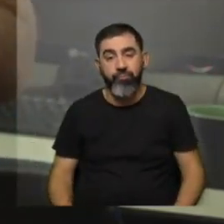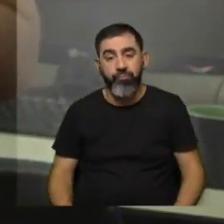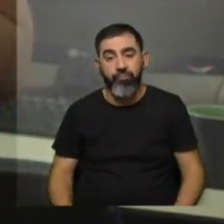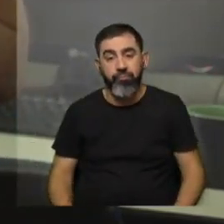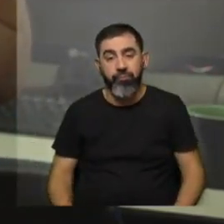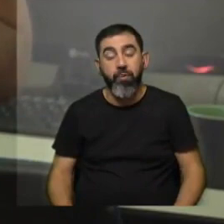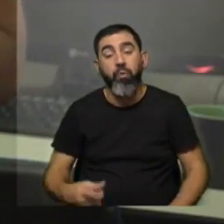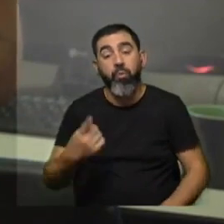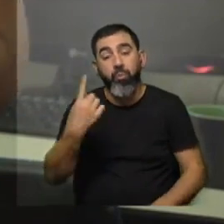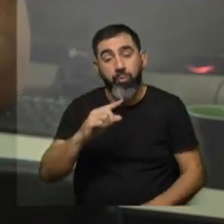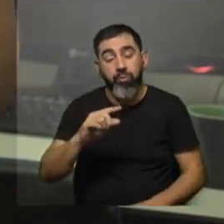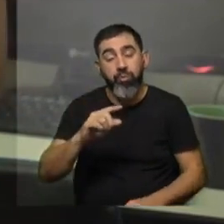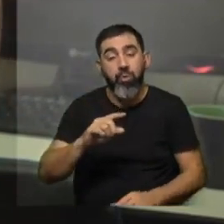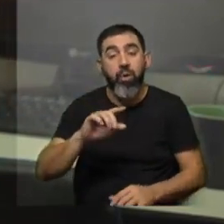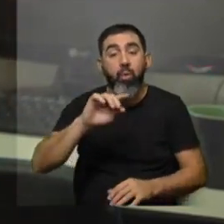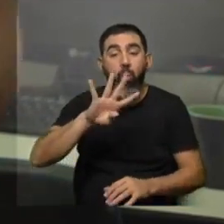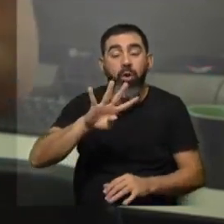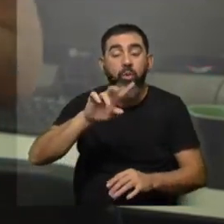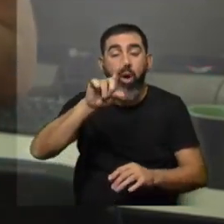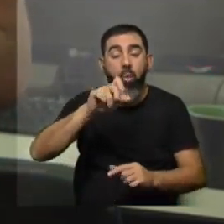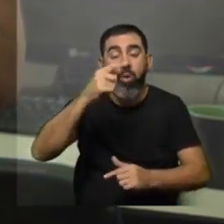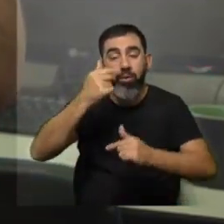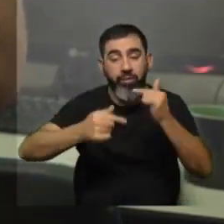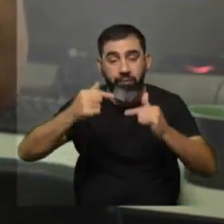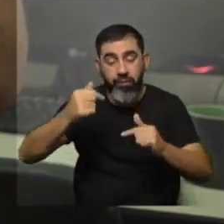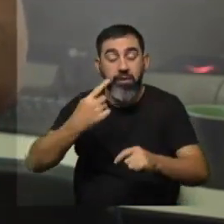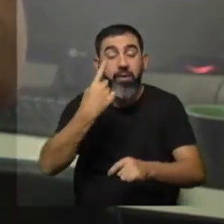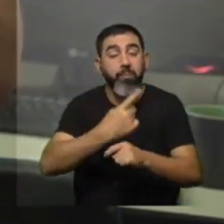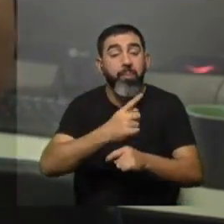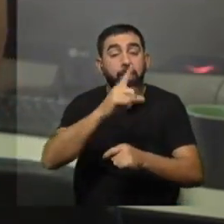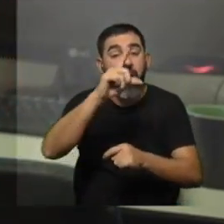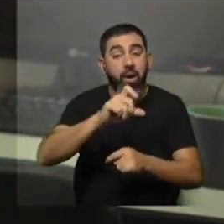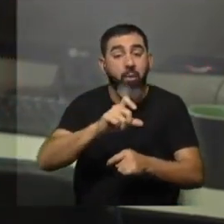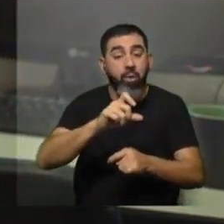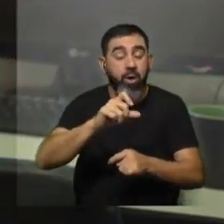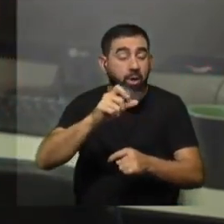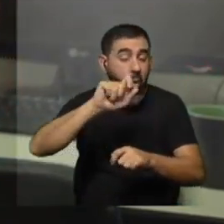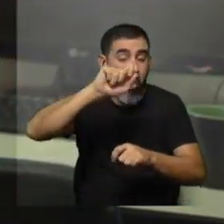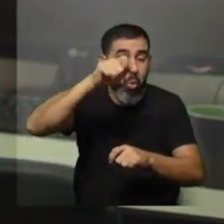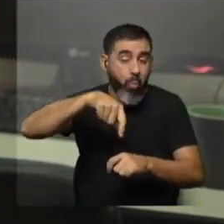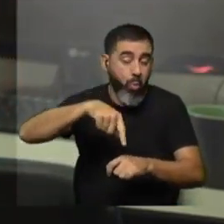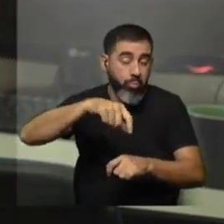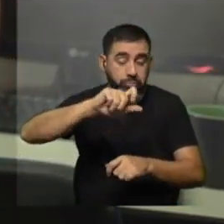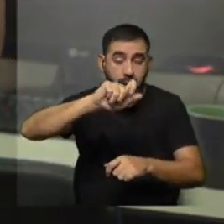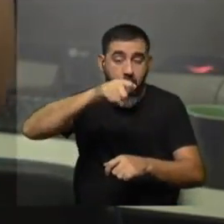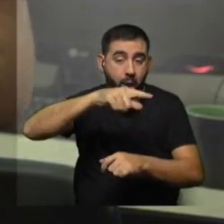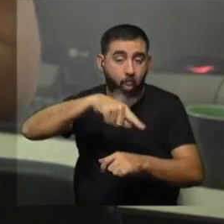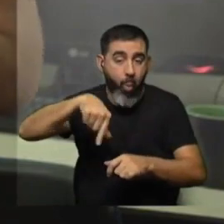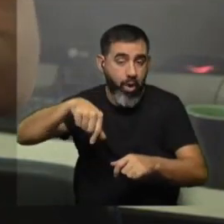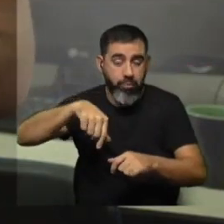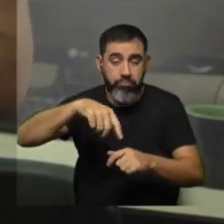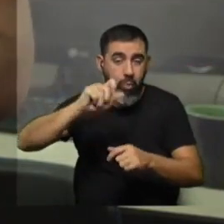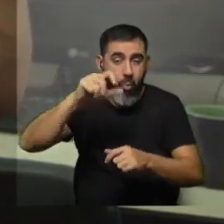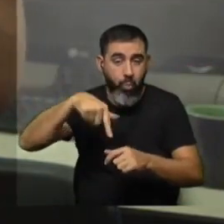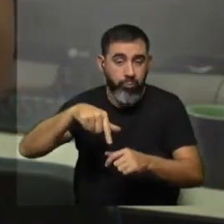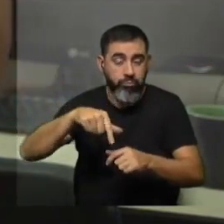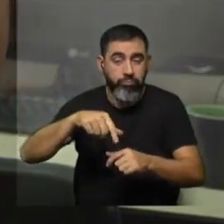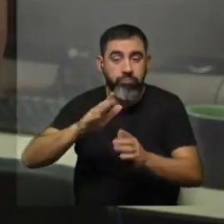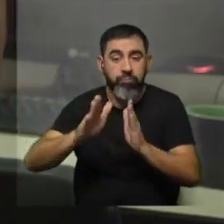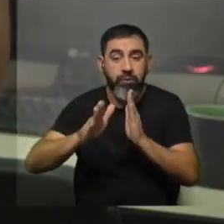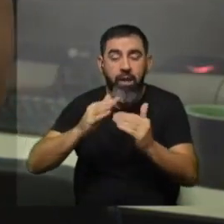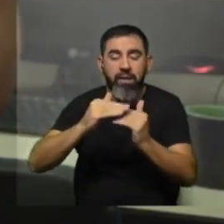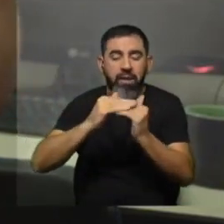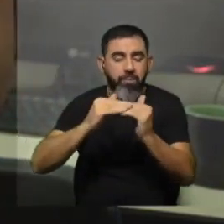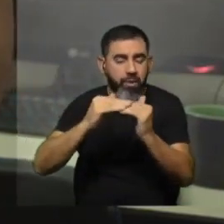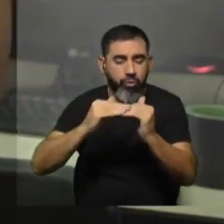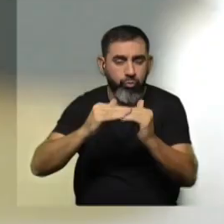eso utilizamos al menos 4 tipos de aguas. El primero de ellos es el agua de red, que viene de la red de OCE, agua potable, al cual se le hace un tratamiento